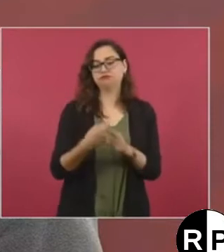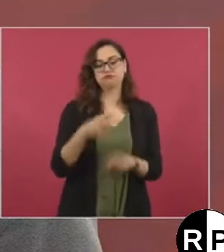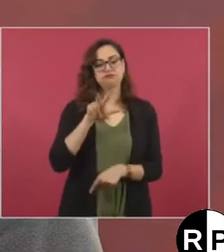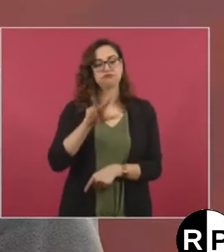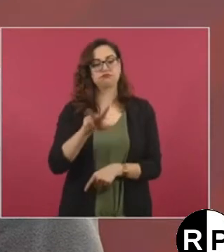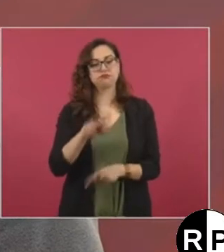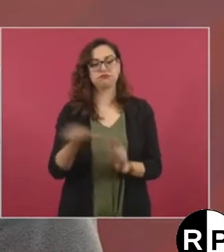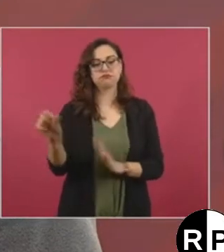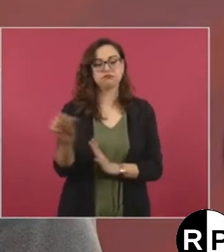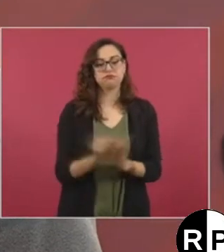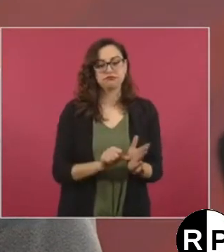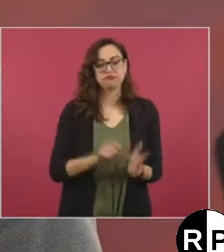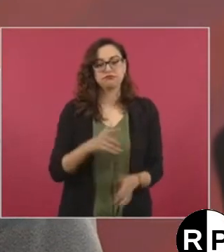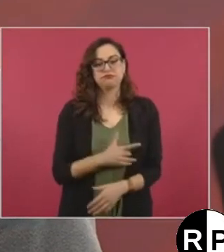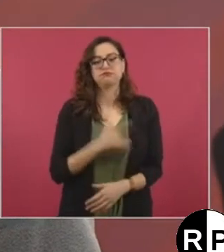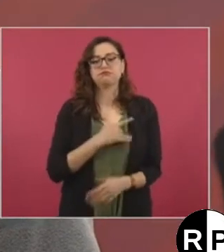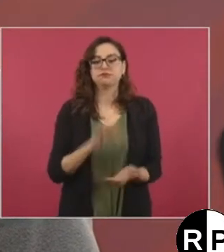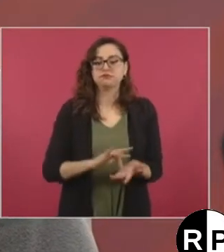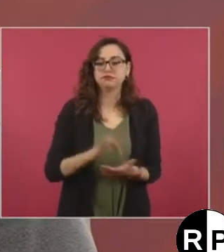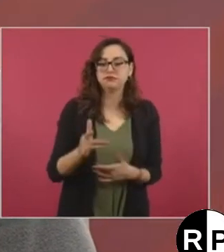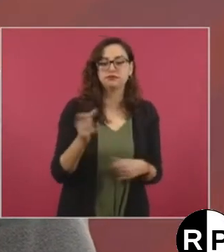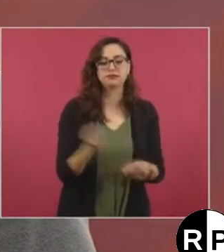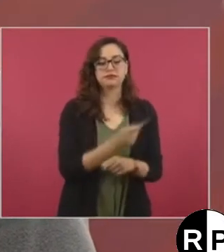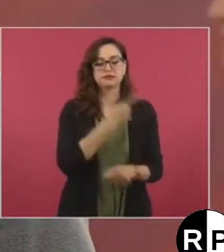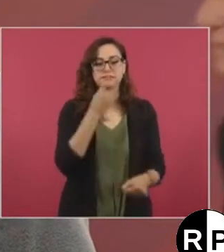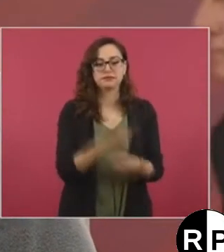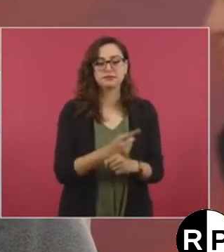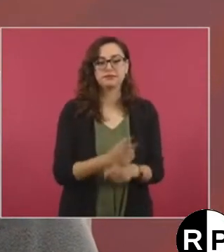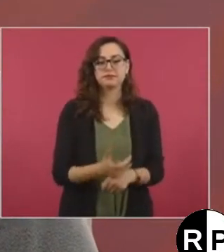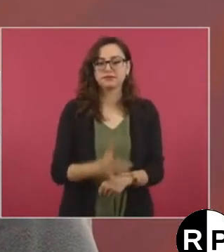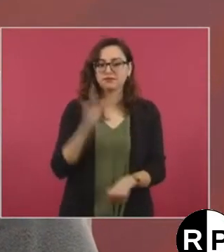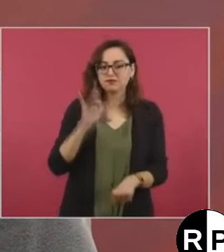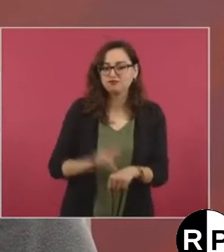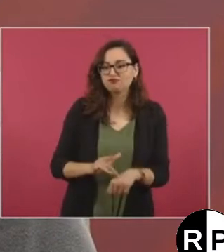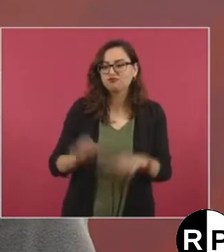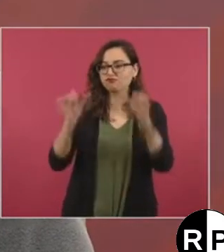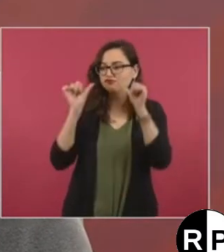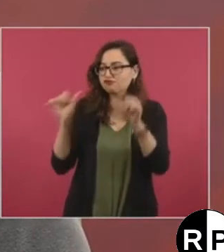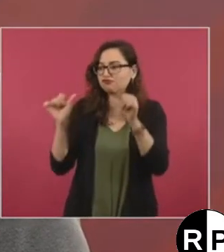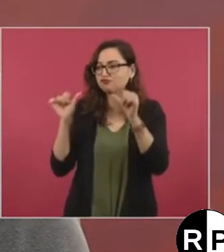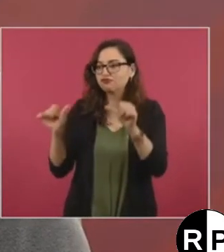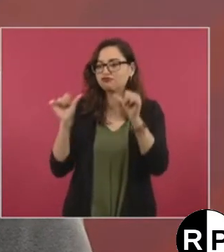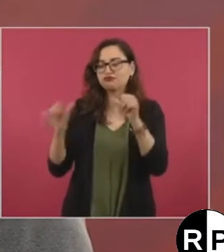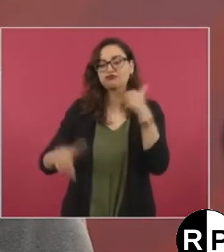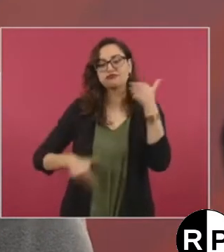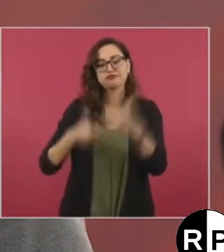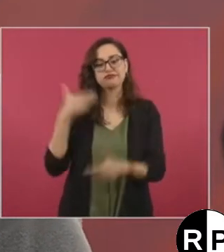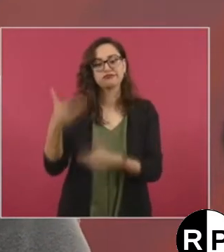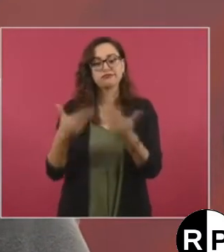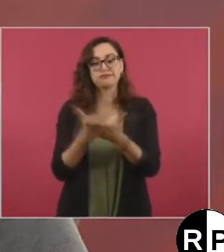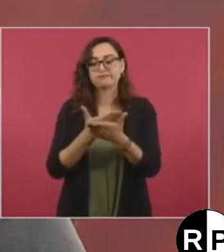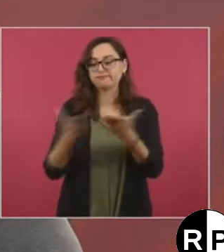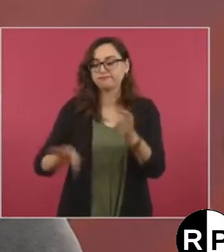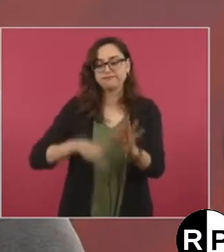oportunidad y una vez que viví esta experiencia tan maravillosa, me voy todavía más agradecida. Todo